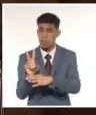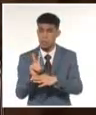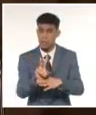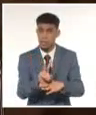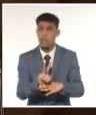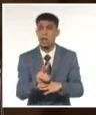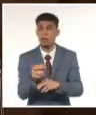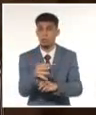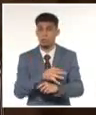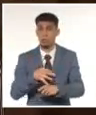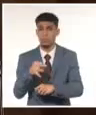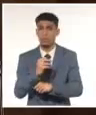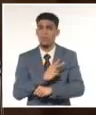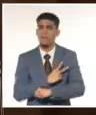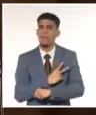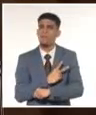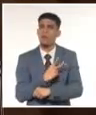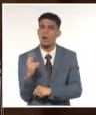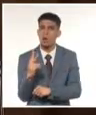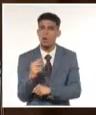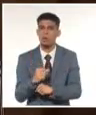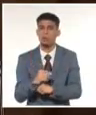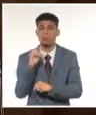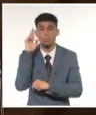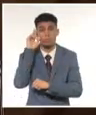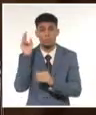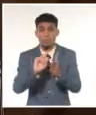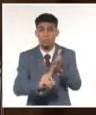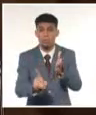Refiriéndose al valor con que se enfrentó la emergencia electroenergética,